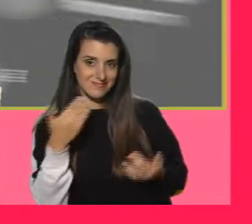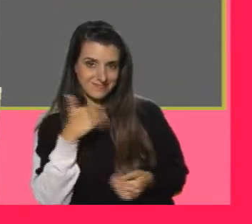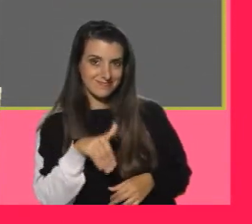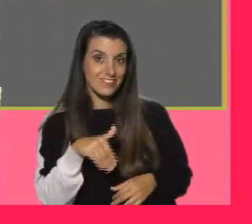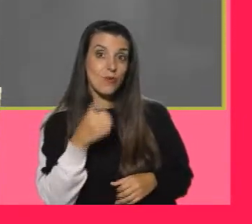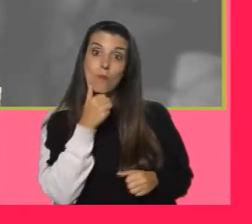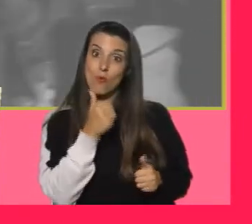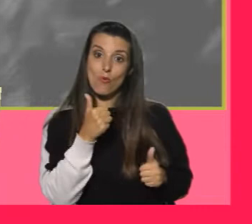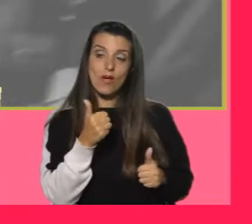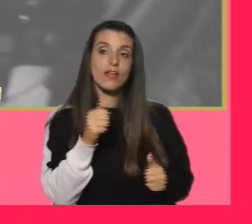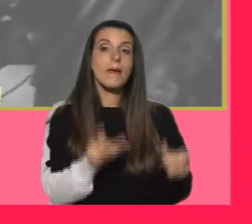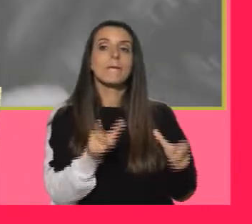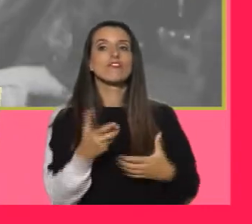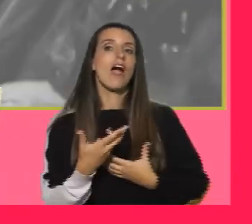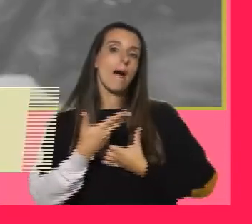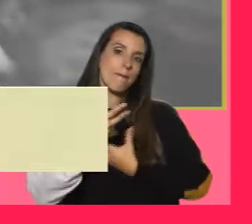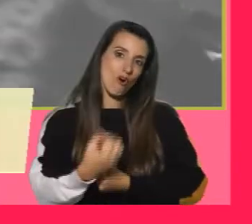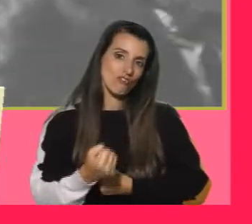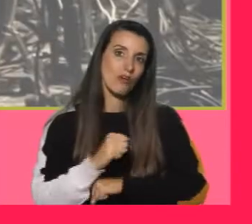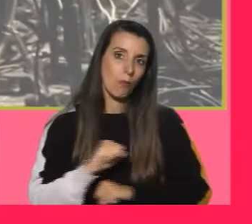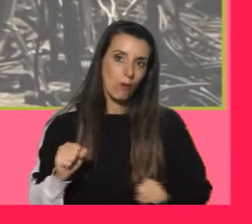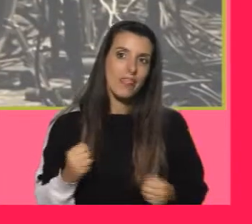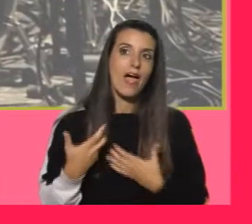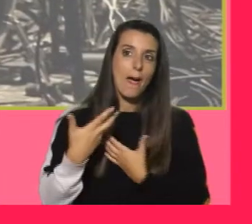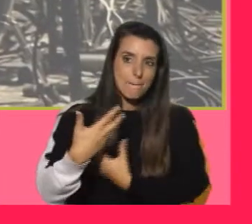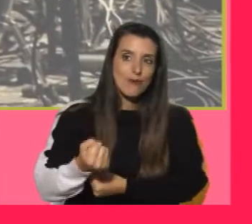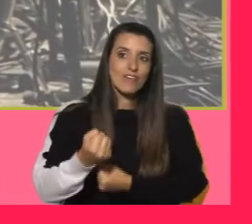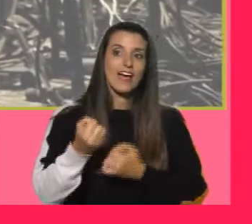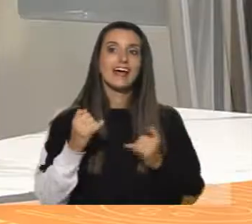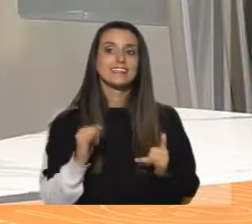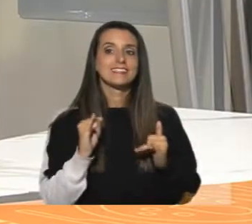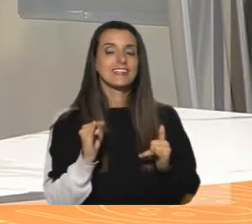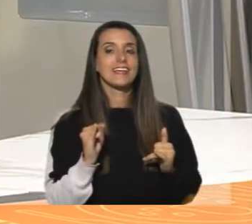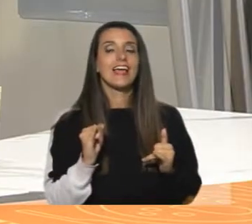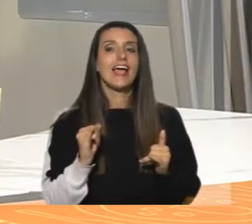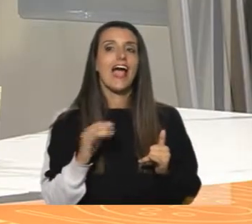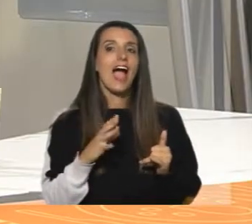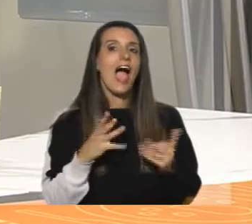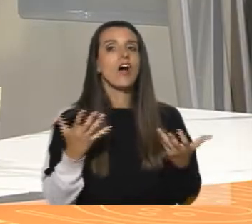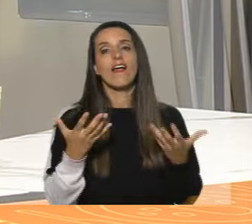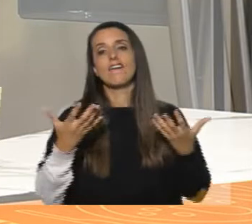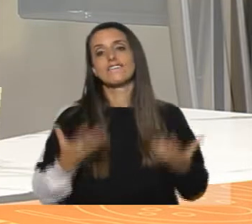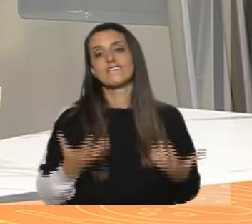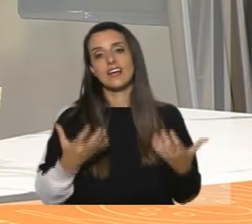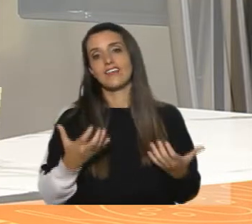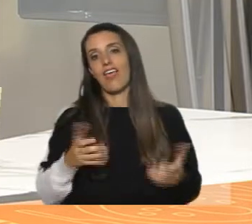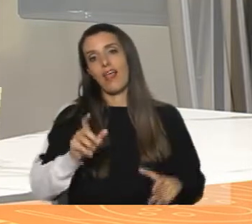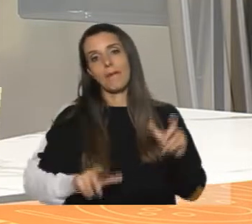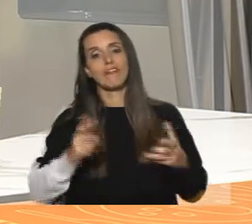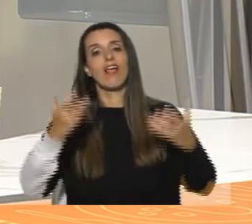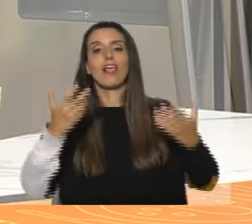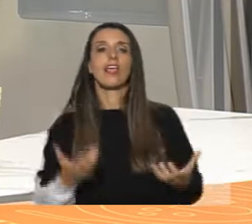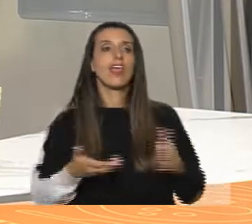la gente que tenga la oportunidad de disfrutar yo creo que toda esta tema hay unas ganas increíbles poder